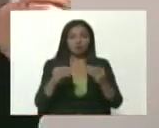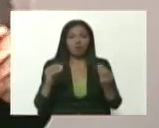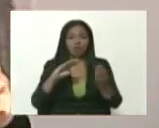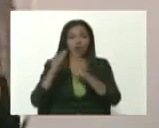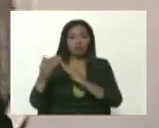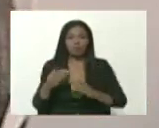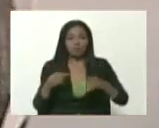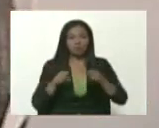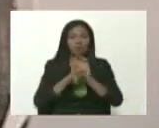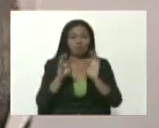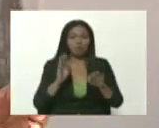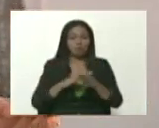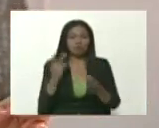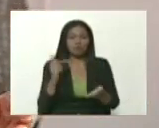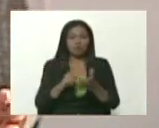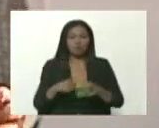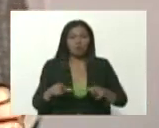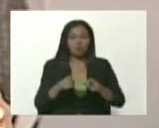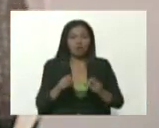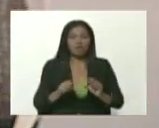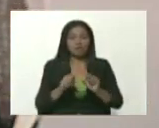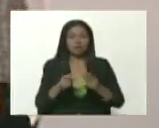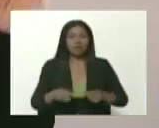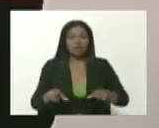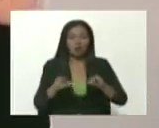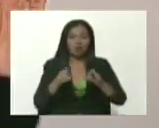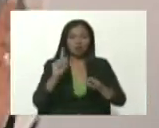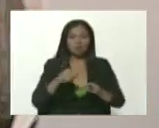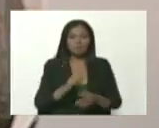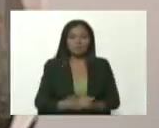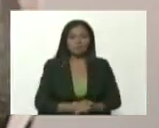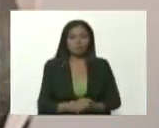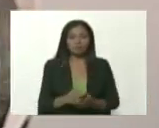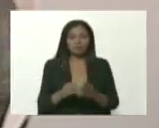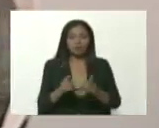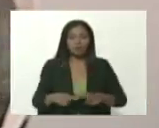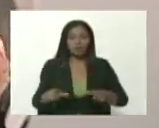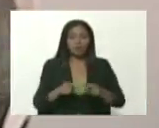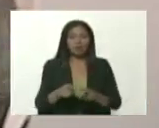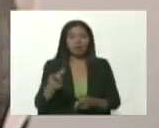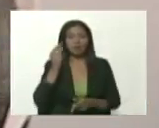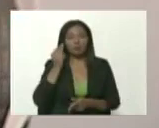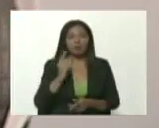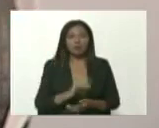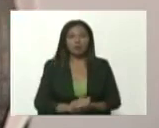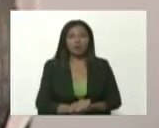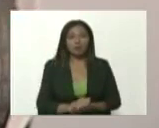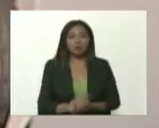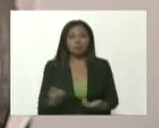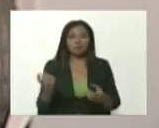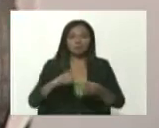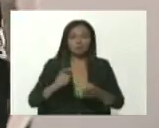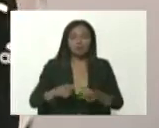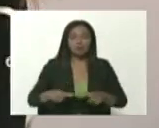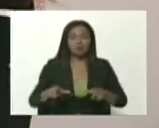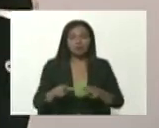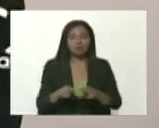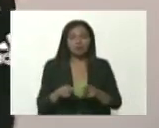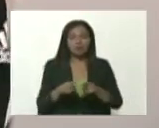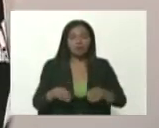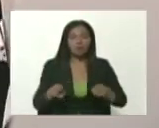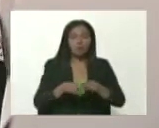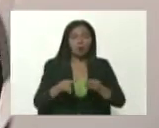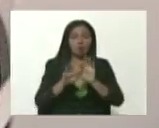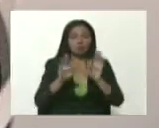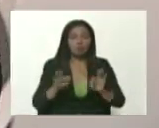comunidad, pero no solamente se quedan en estas instancias. En todas las instancias las mujeres están incorporadas. Y yo la verdad